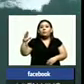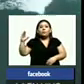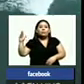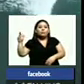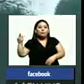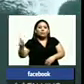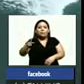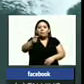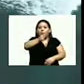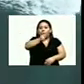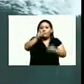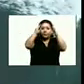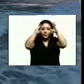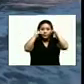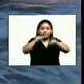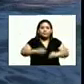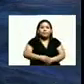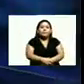Noticiero Hechos